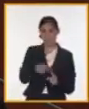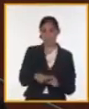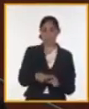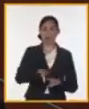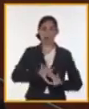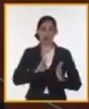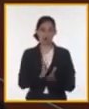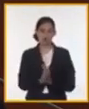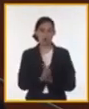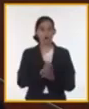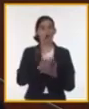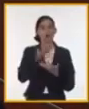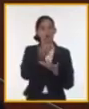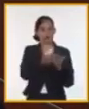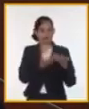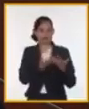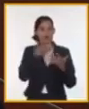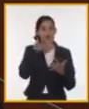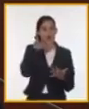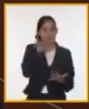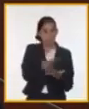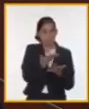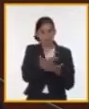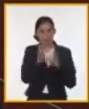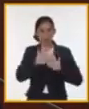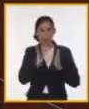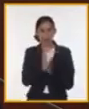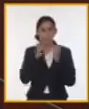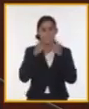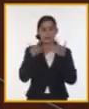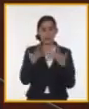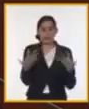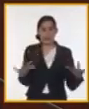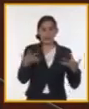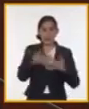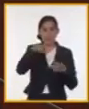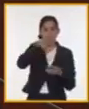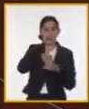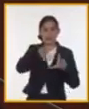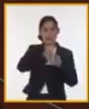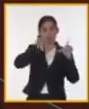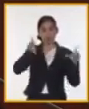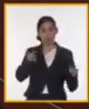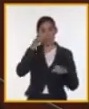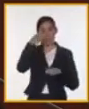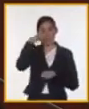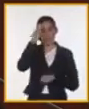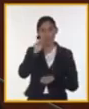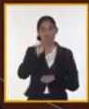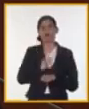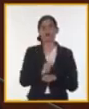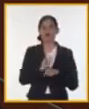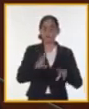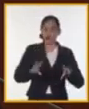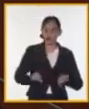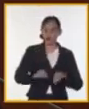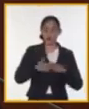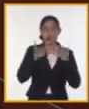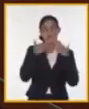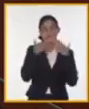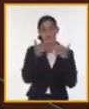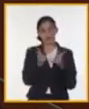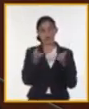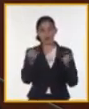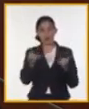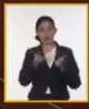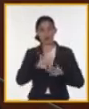pruebas pilotos en el país, en tener más posibilidades a partir de los datos que estamos captando de trabajar no solo en el enfrentamiento